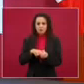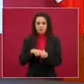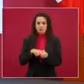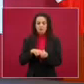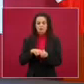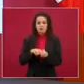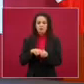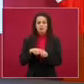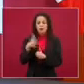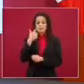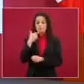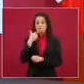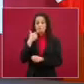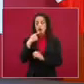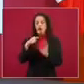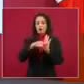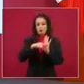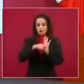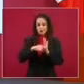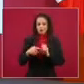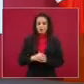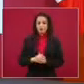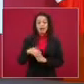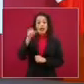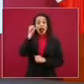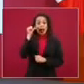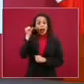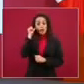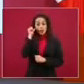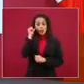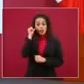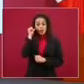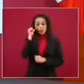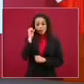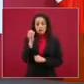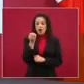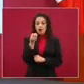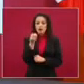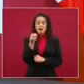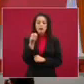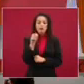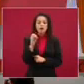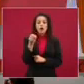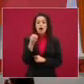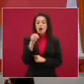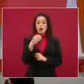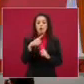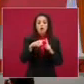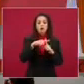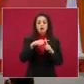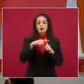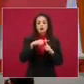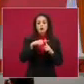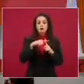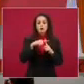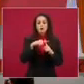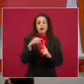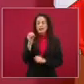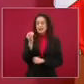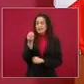positiva ayer, de todas las columnas.